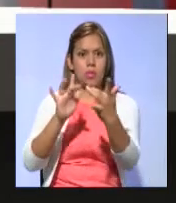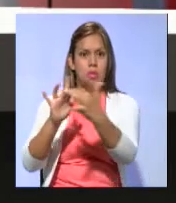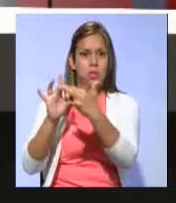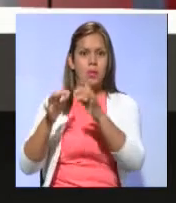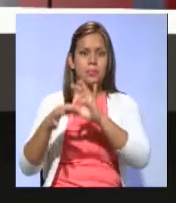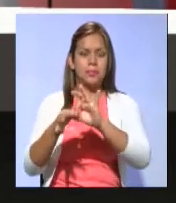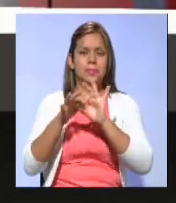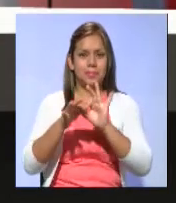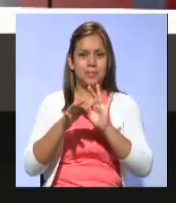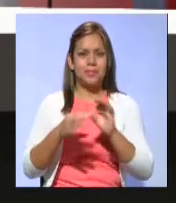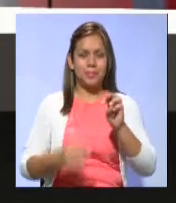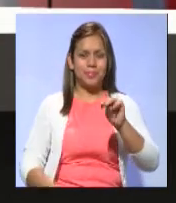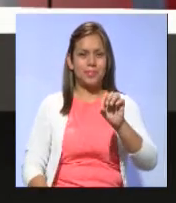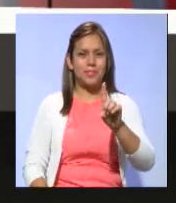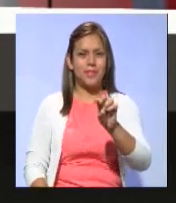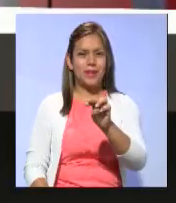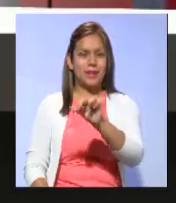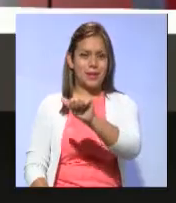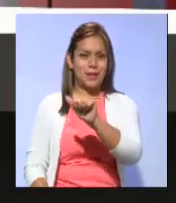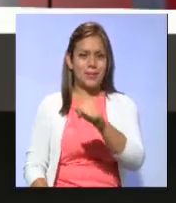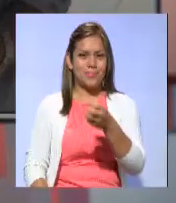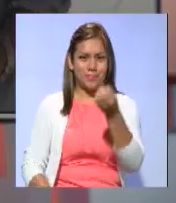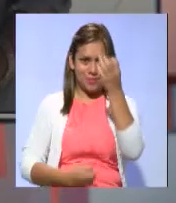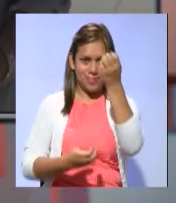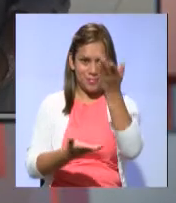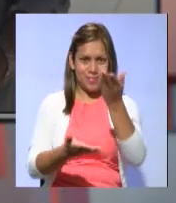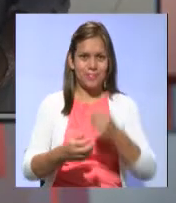compañera María Fernanda Medina. Adelante.